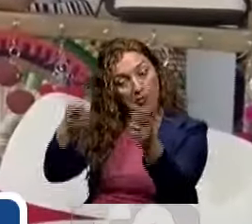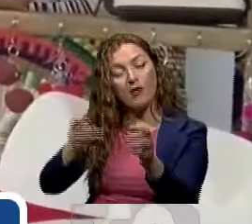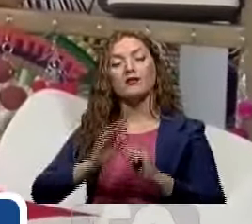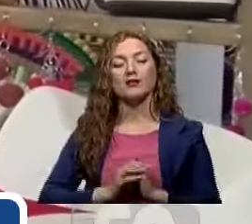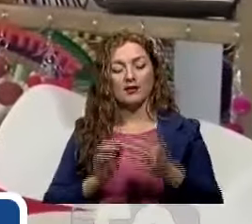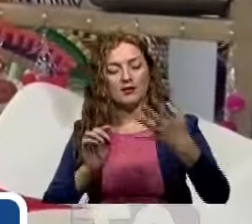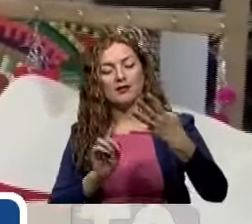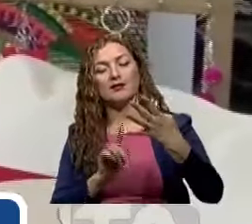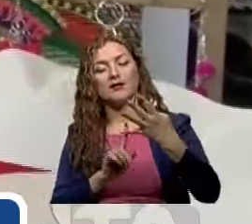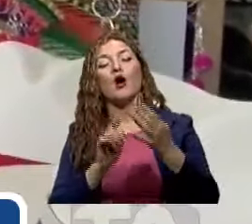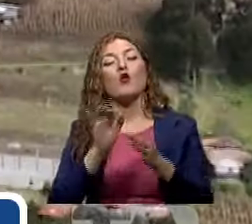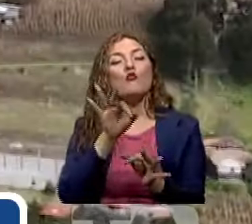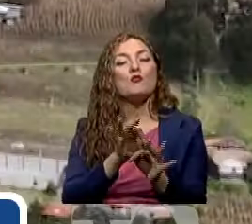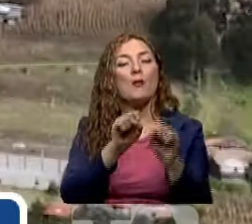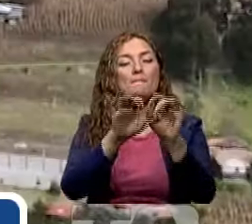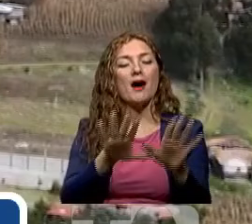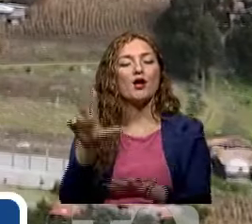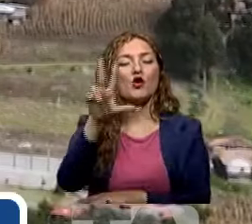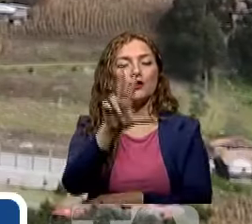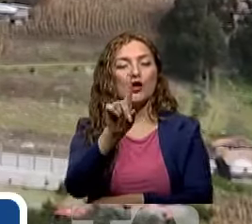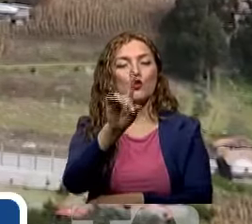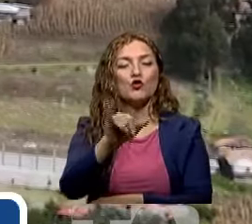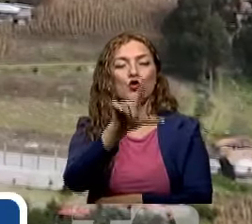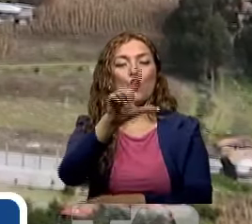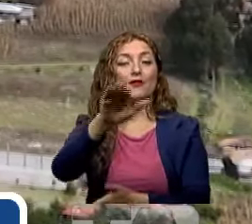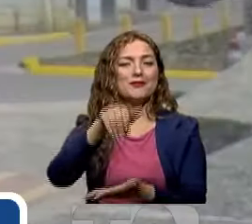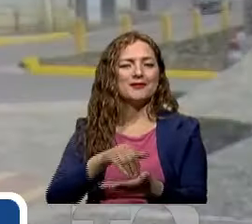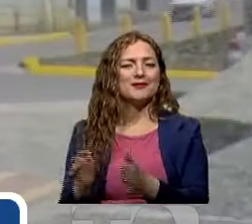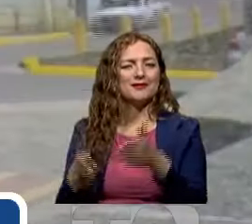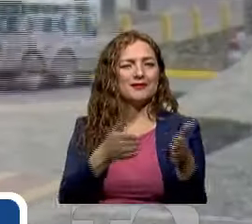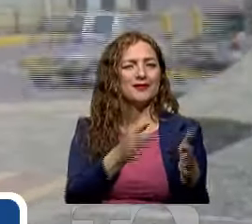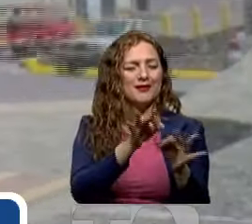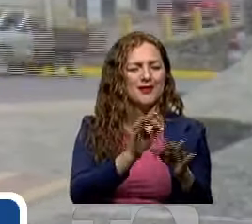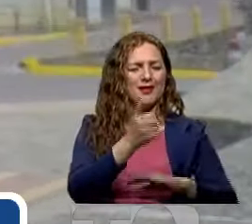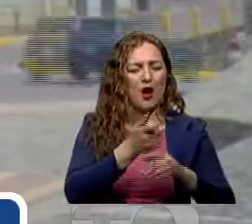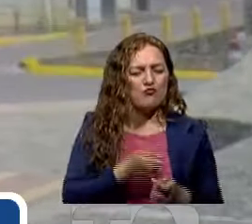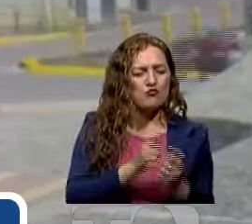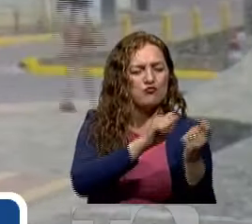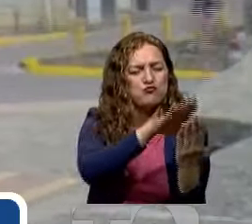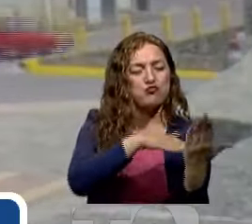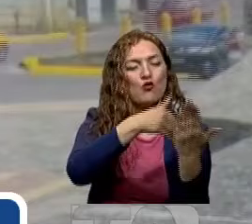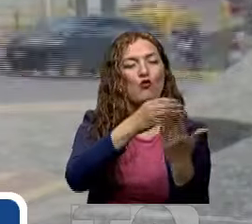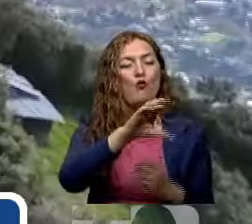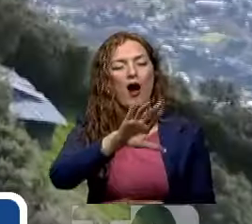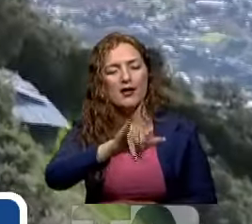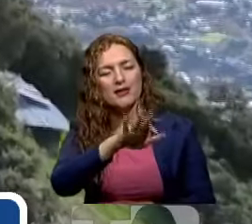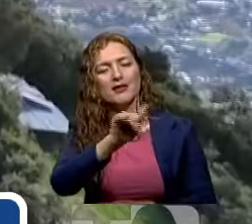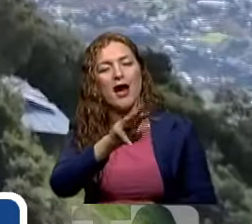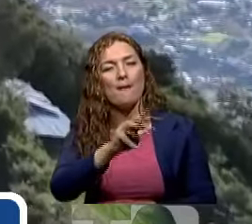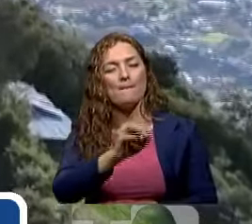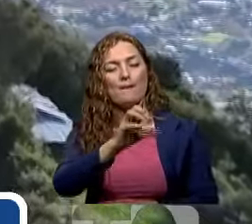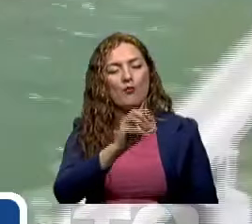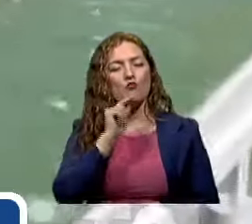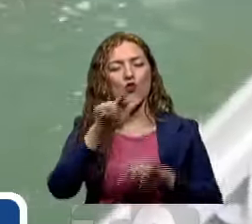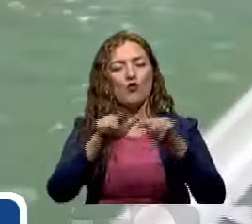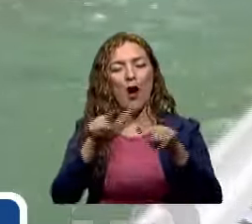Mágico este 31 de julio. El Complejo Arqueológico de Cojitambo, el Santuario Franciscano de la Virgen de la Nube, el Cerro Abuga,